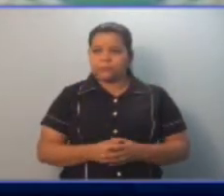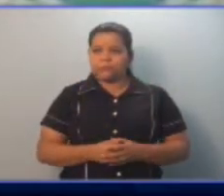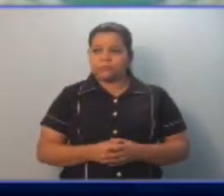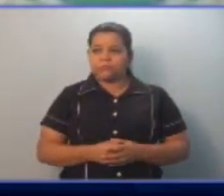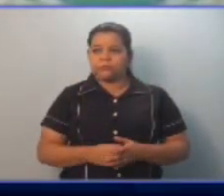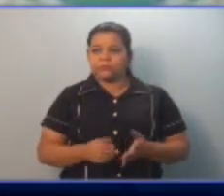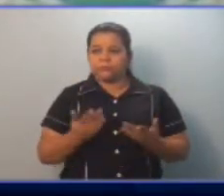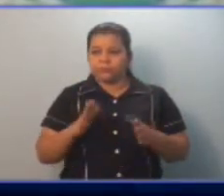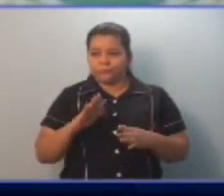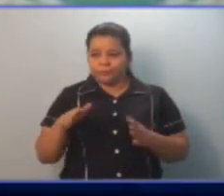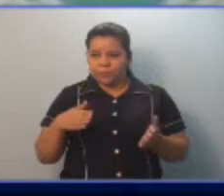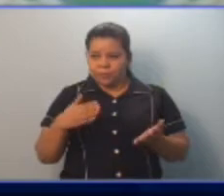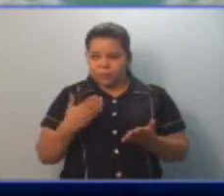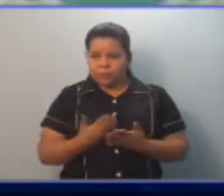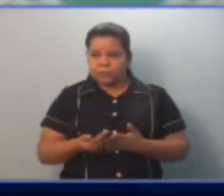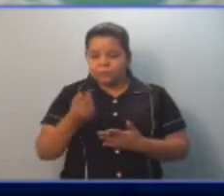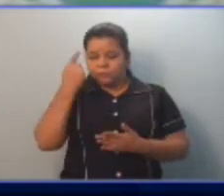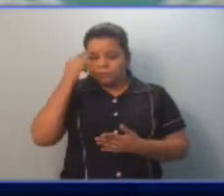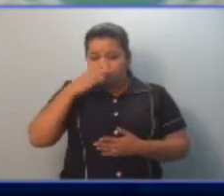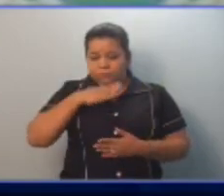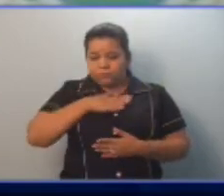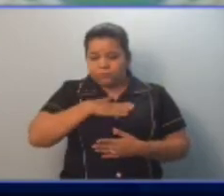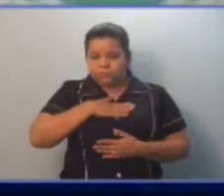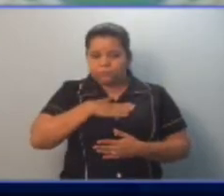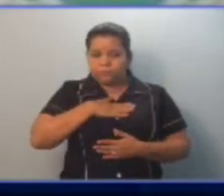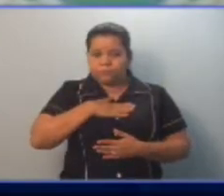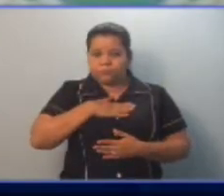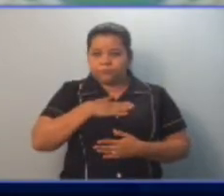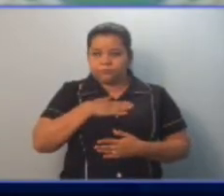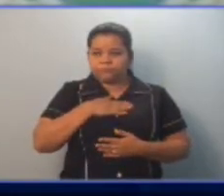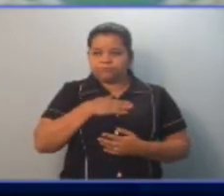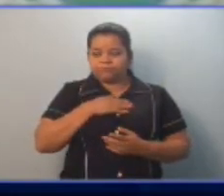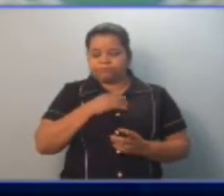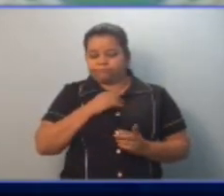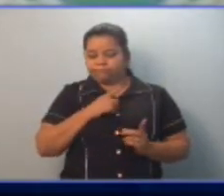en una actuación para mí bastante